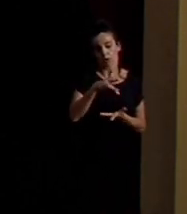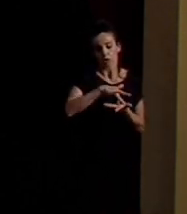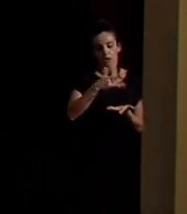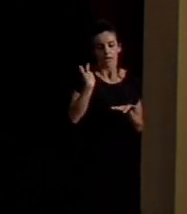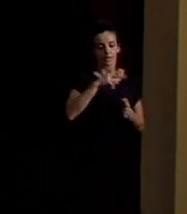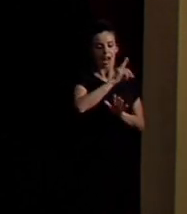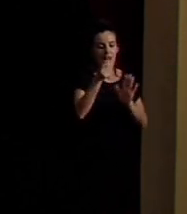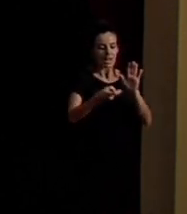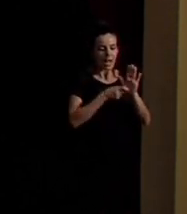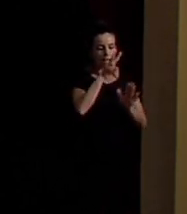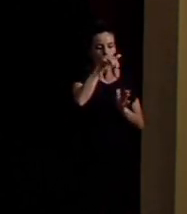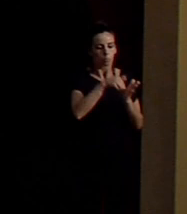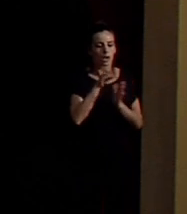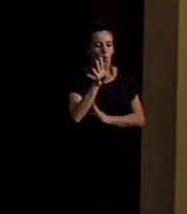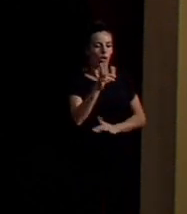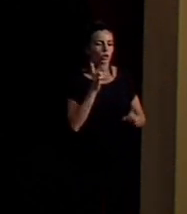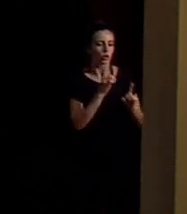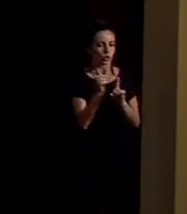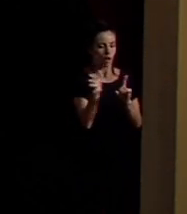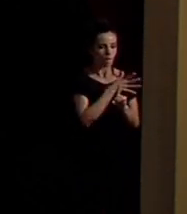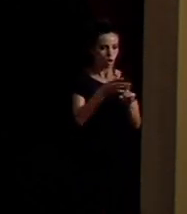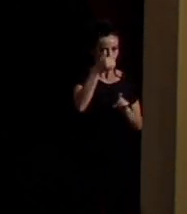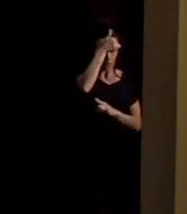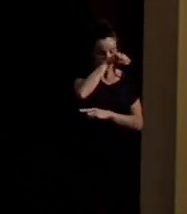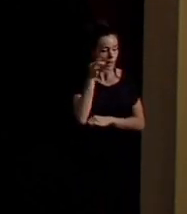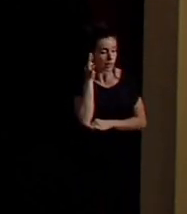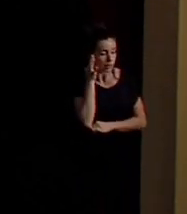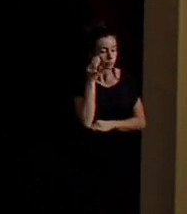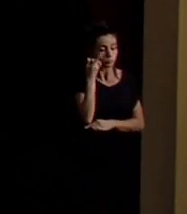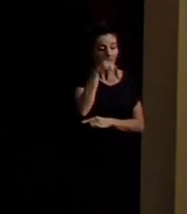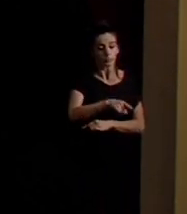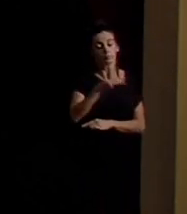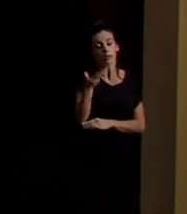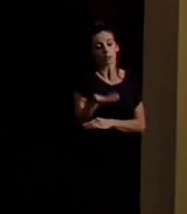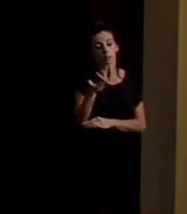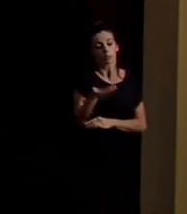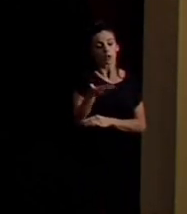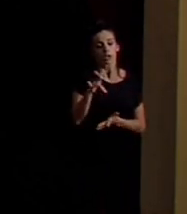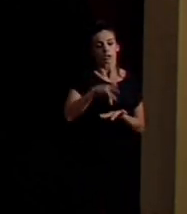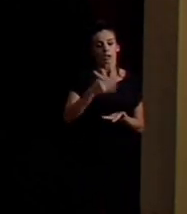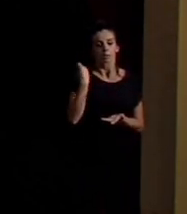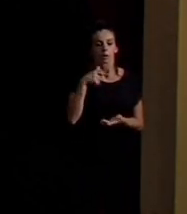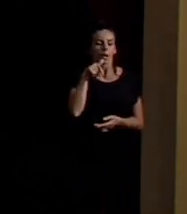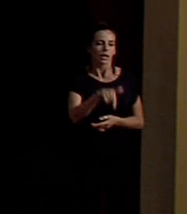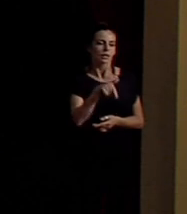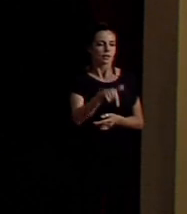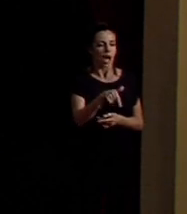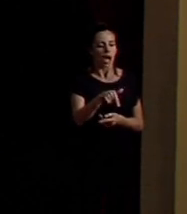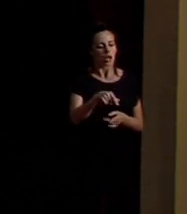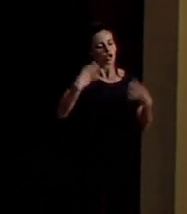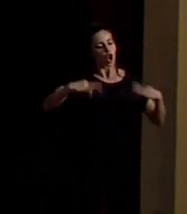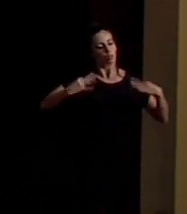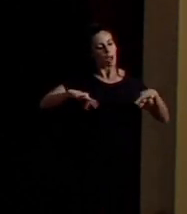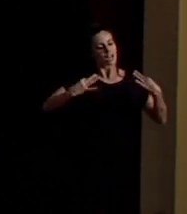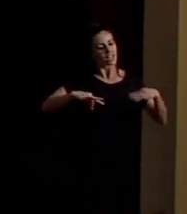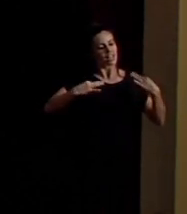la ley del 2004 contra la violencia de género. Y luego creo que es muy importante romper con esa normalización de la sexualización y